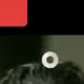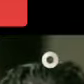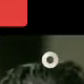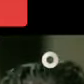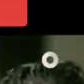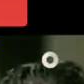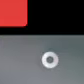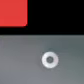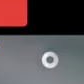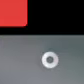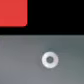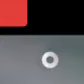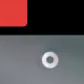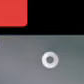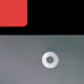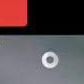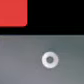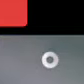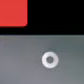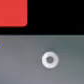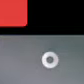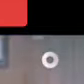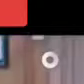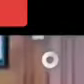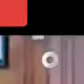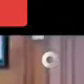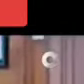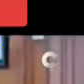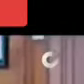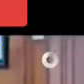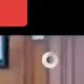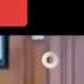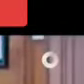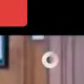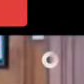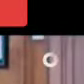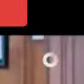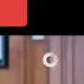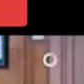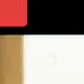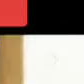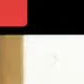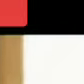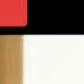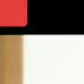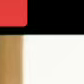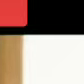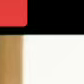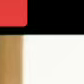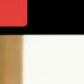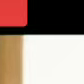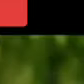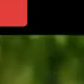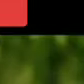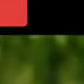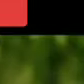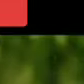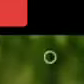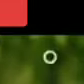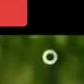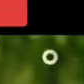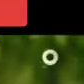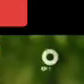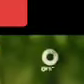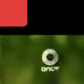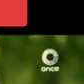México, Rogelio Zambrano de Cemex, Alberto Balleres de Peñoles o Ricardo Salinas Pliego de Grupo